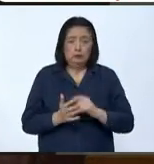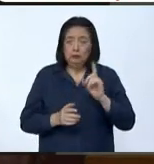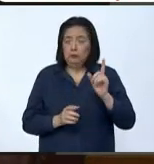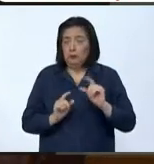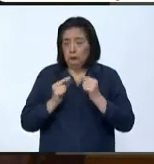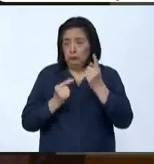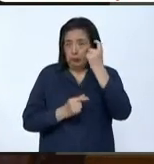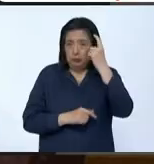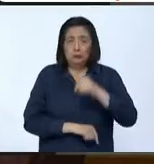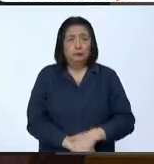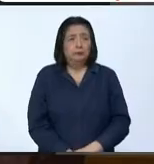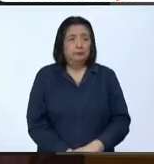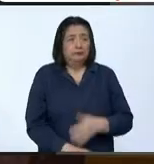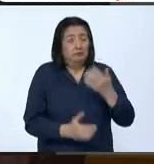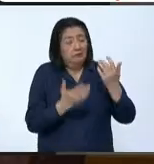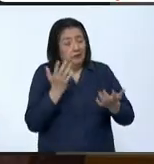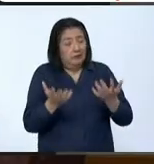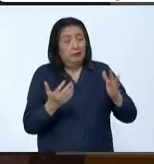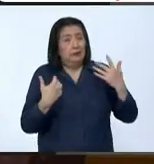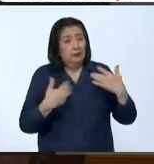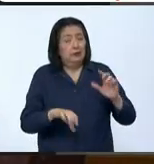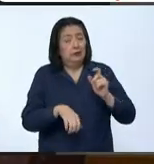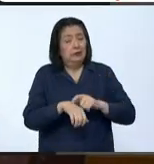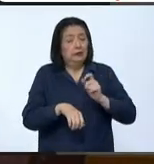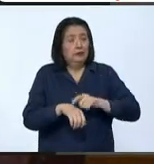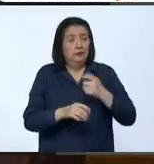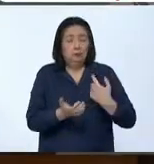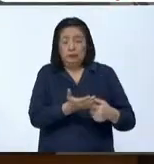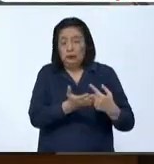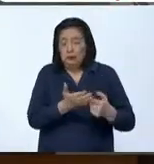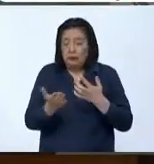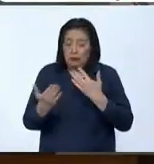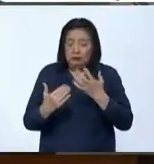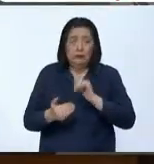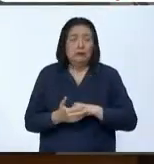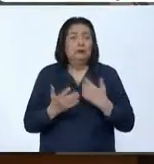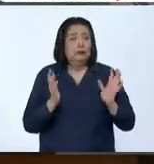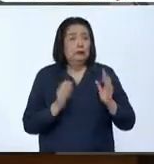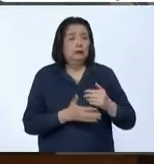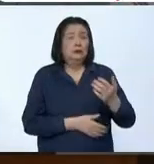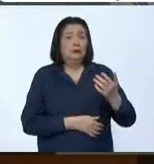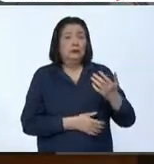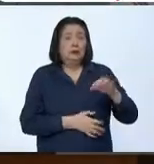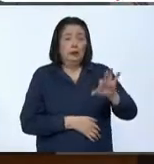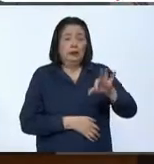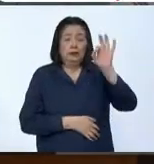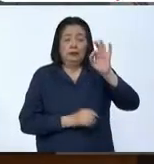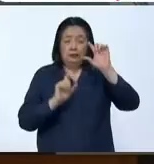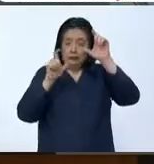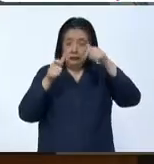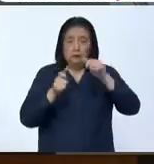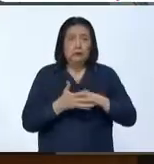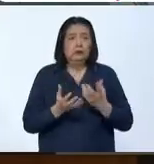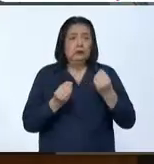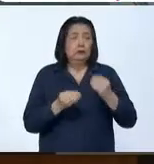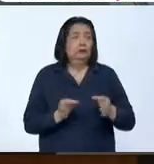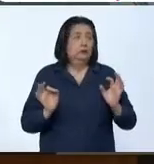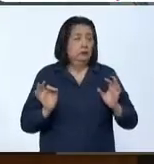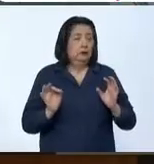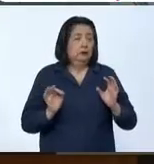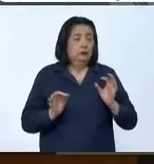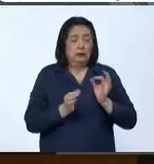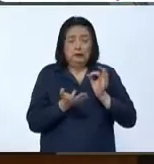política quizá haya llegado el momento de debatir la lección de los congresistas a través de distritos